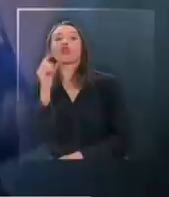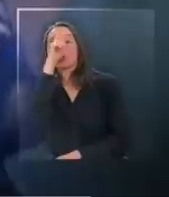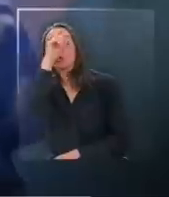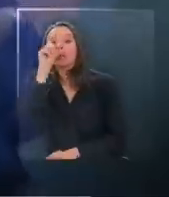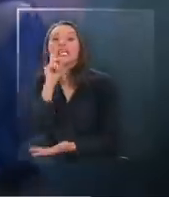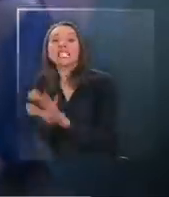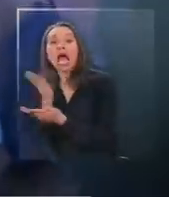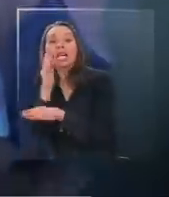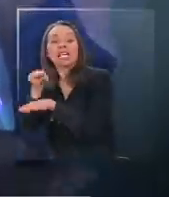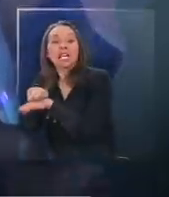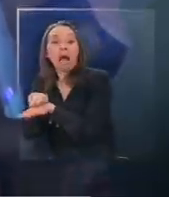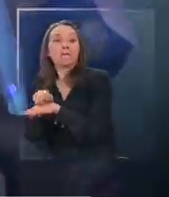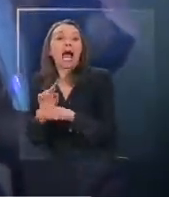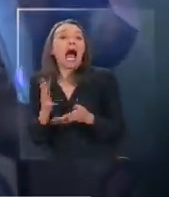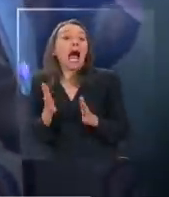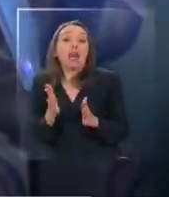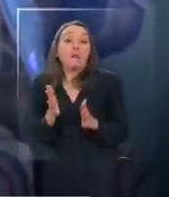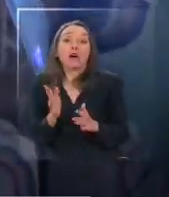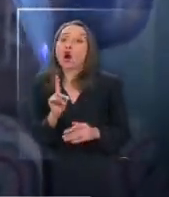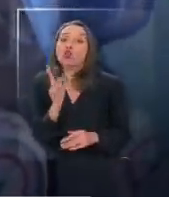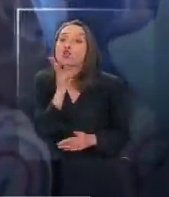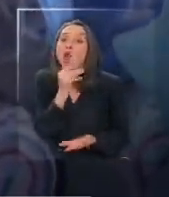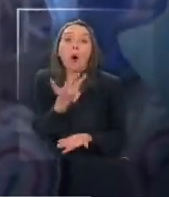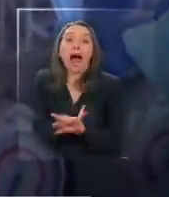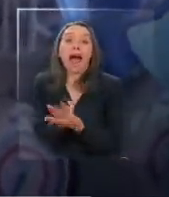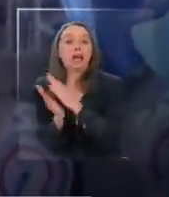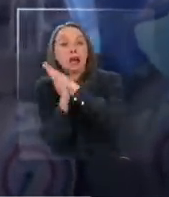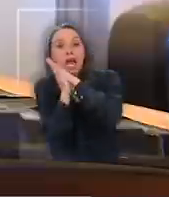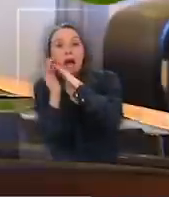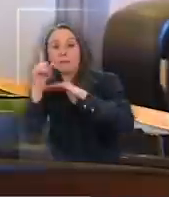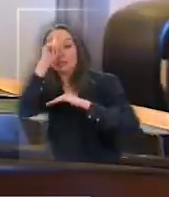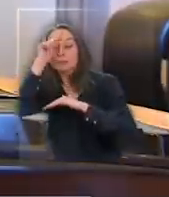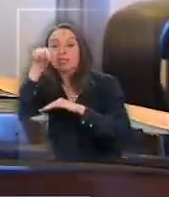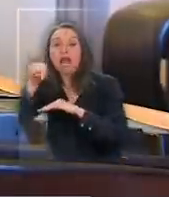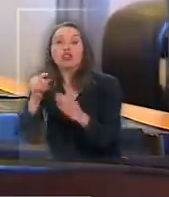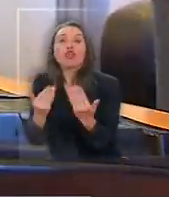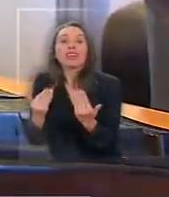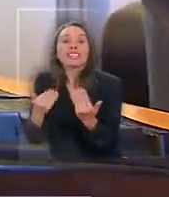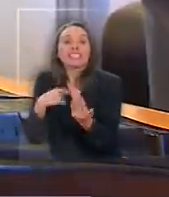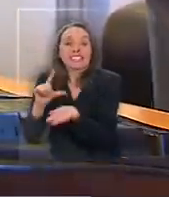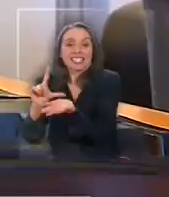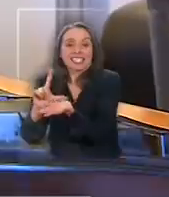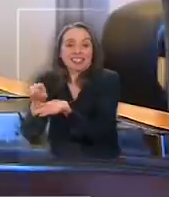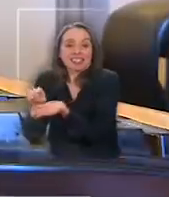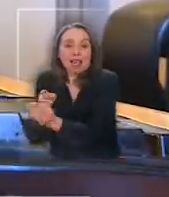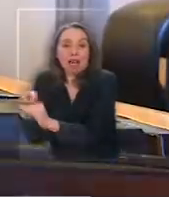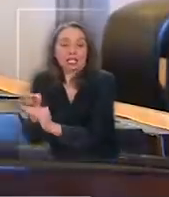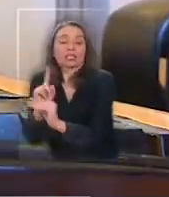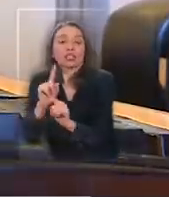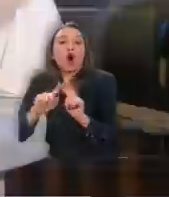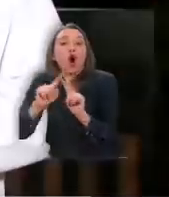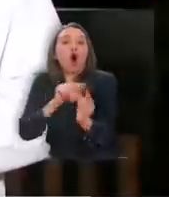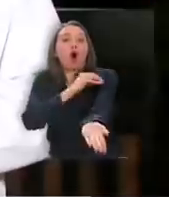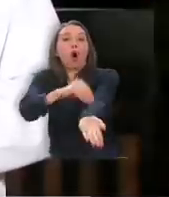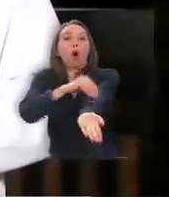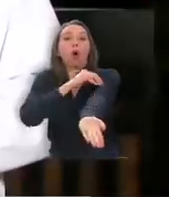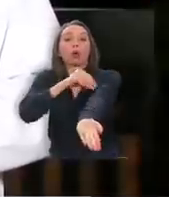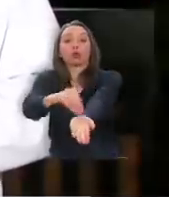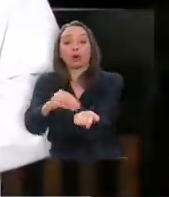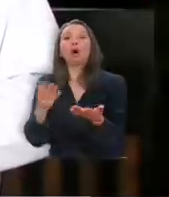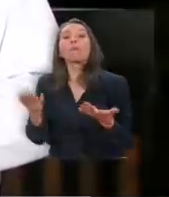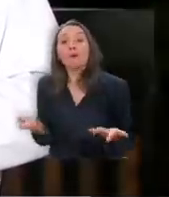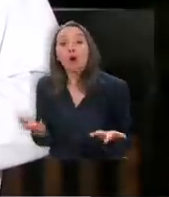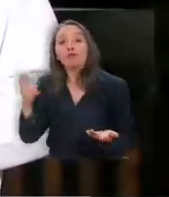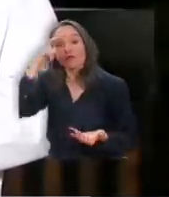esté ubicada exactamente en el lugar donde él demanda la atención. Bueno, esa es la complicación, ese es el momento que estamos